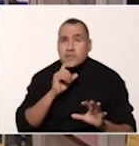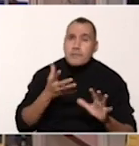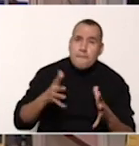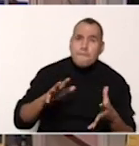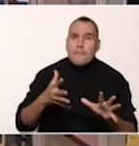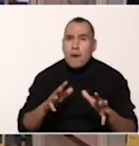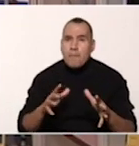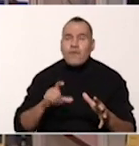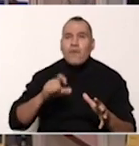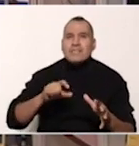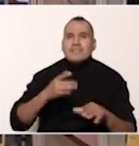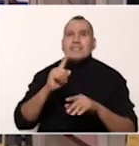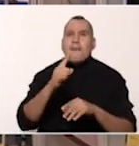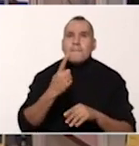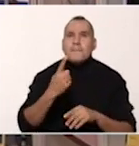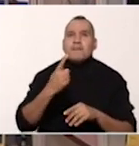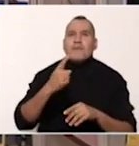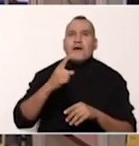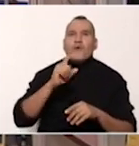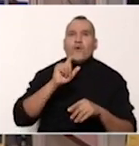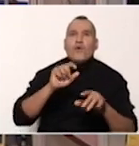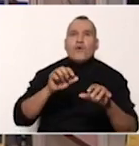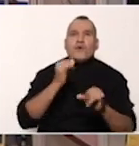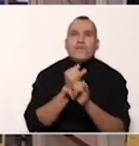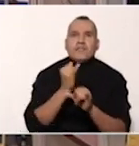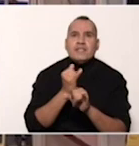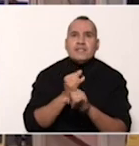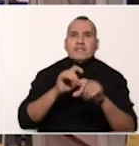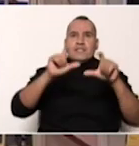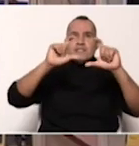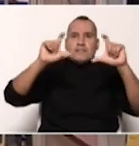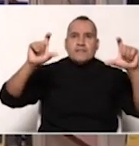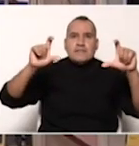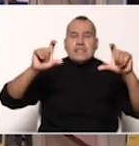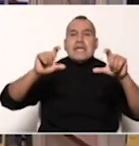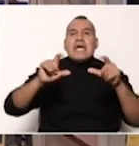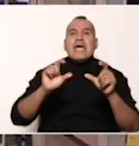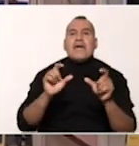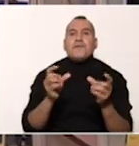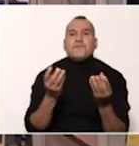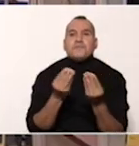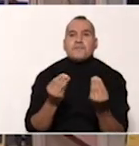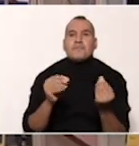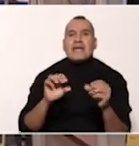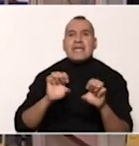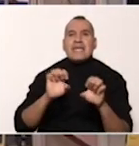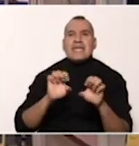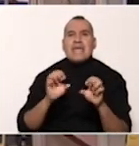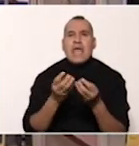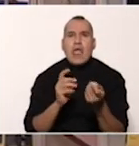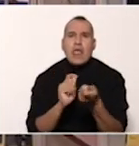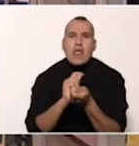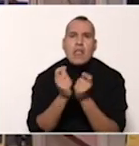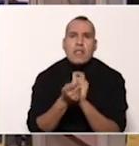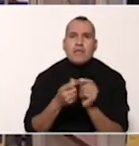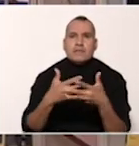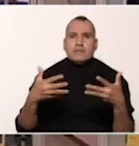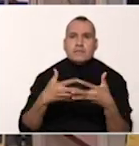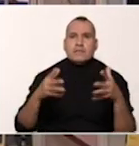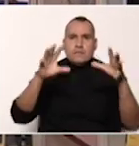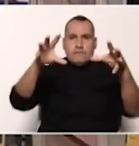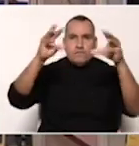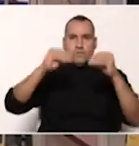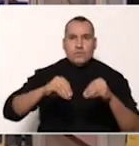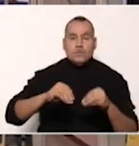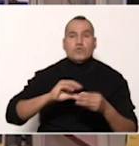que descargar alguna herramienta de edición de texto como la que tienes instalada en tu portátil, pero te invito a que